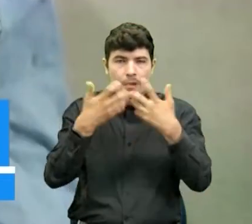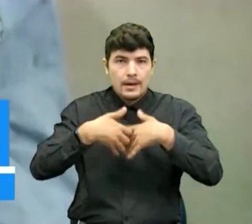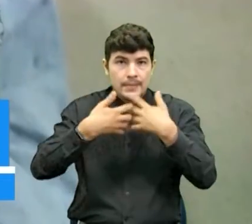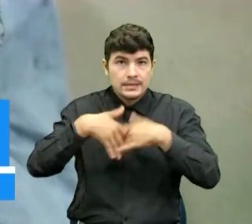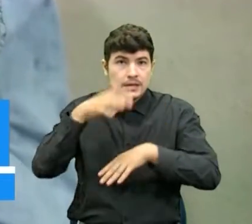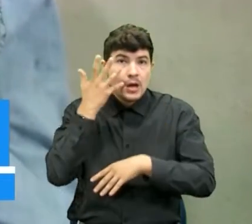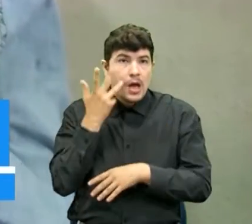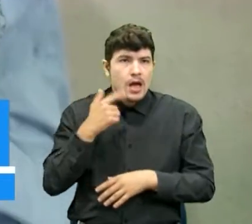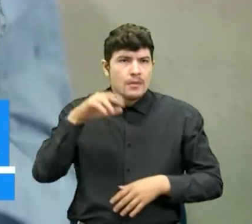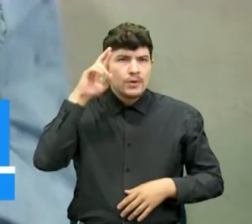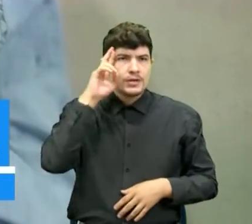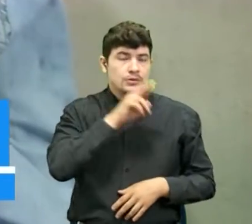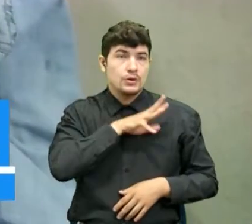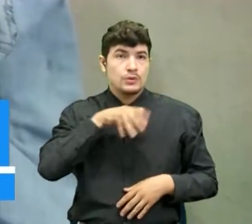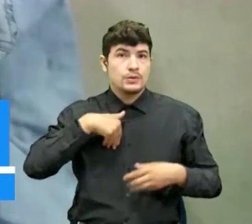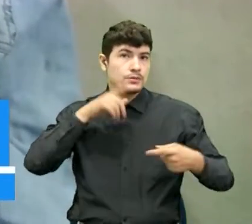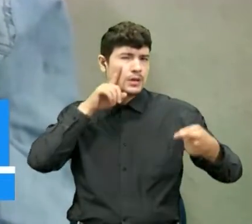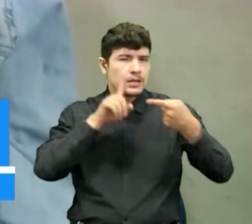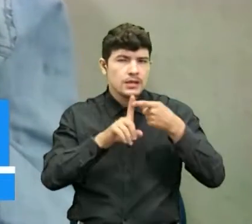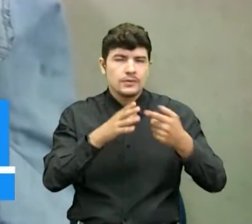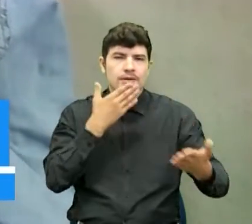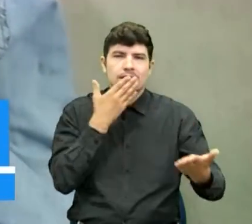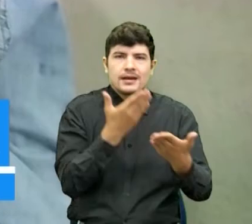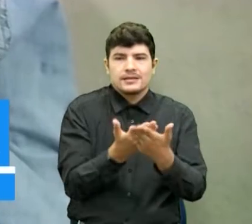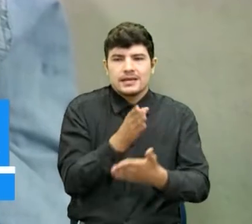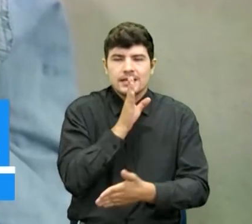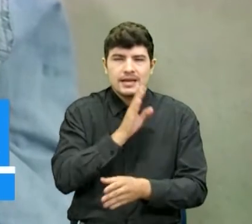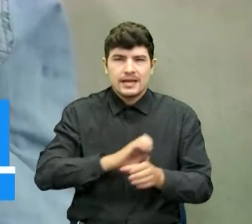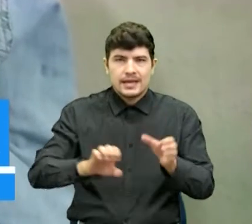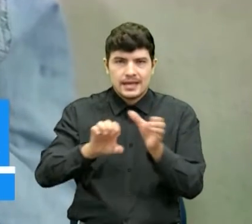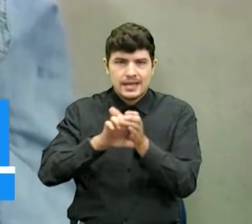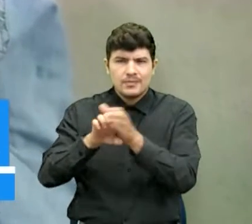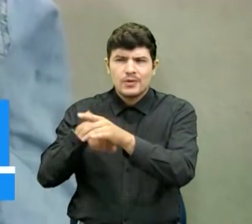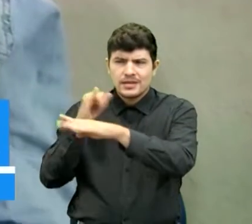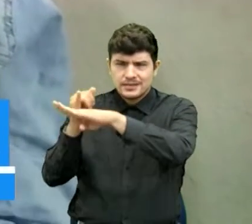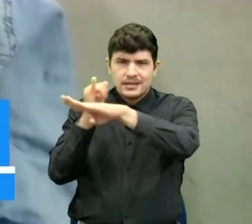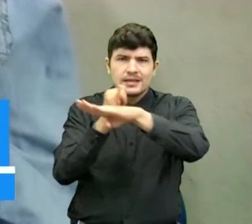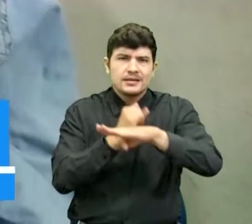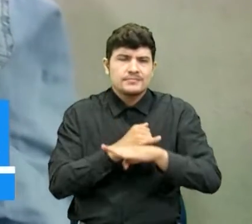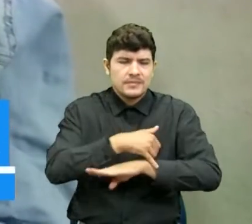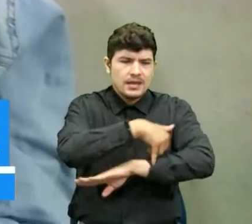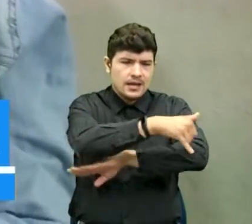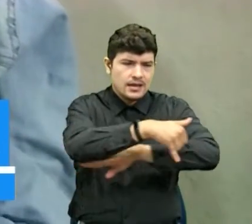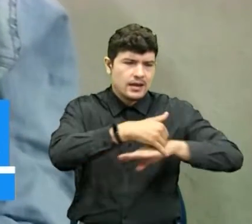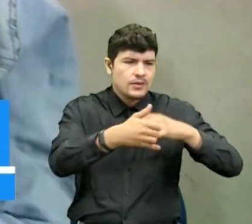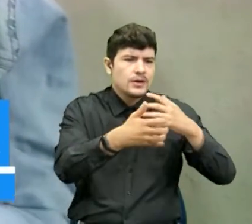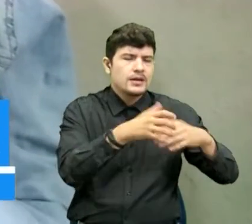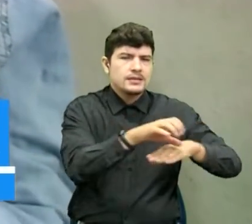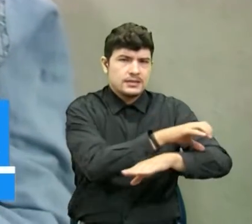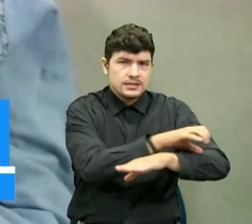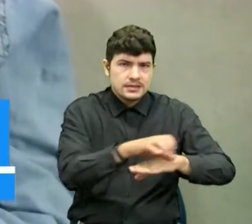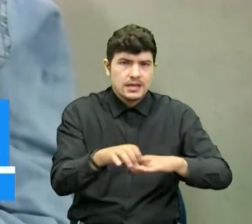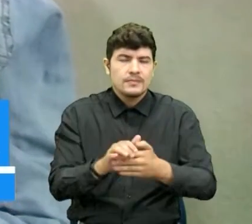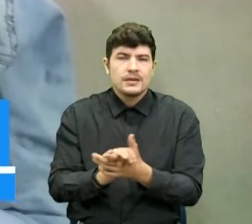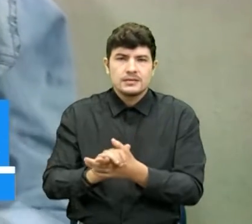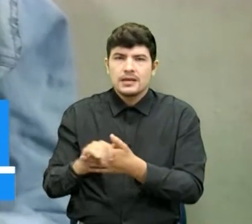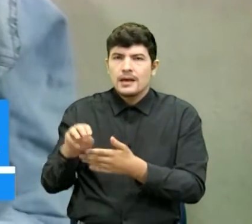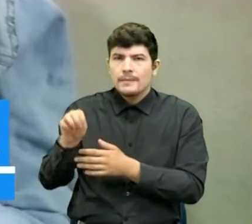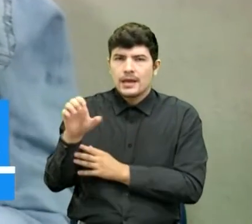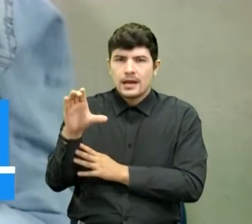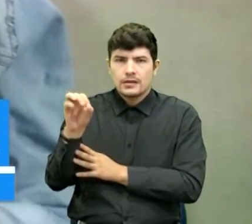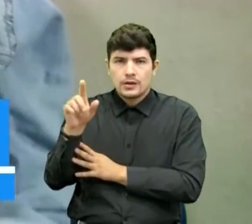día. Logramos nuestros objetivos gracias a que somos un equipo multidisciplinario conformado por ingenieros de sistemas, mecatrónicos e